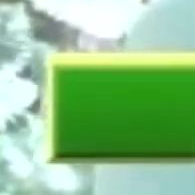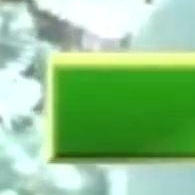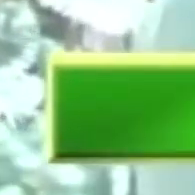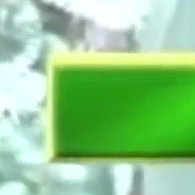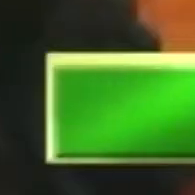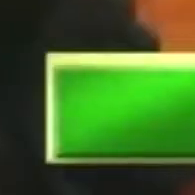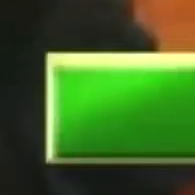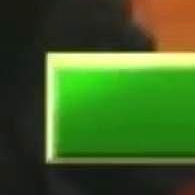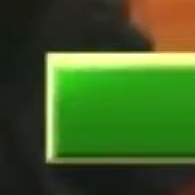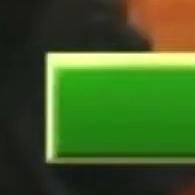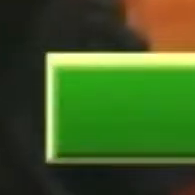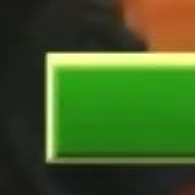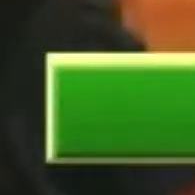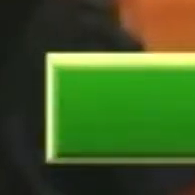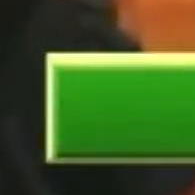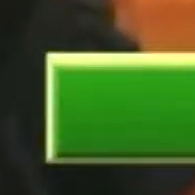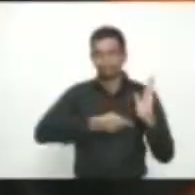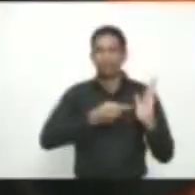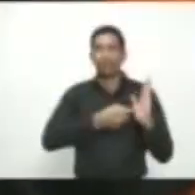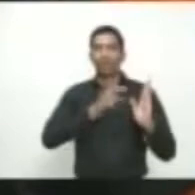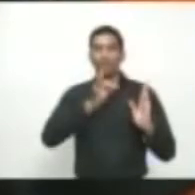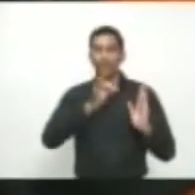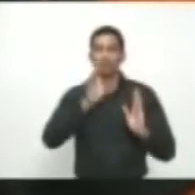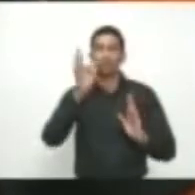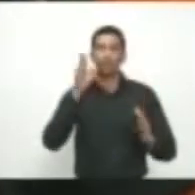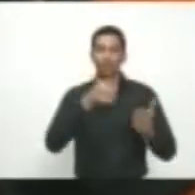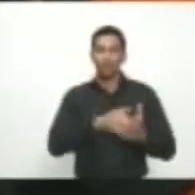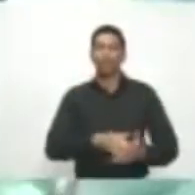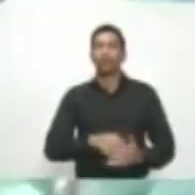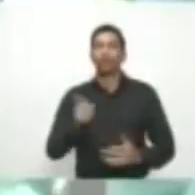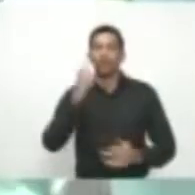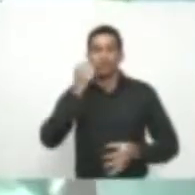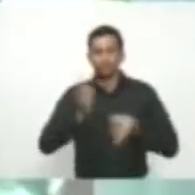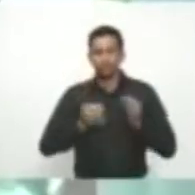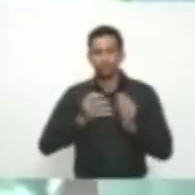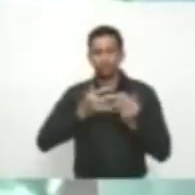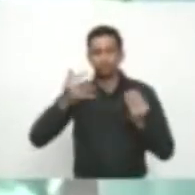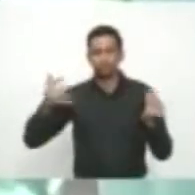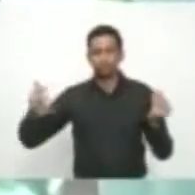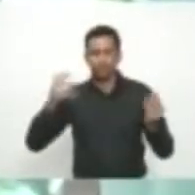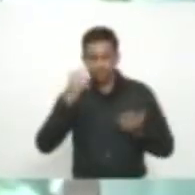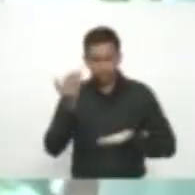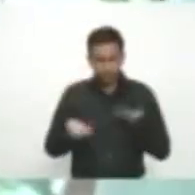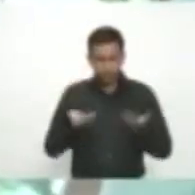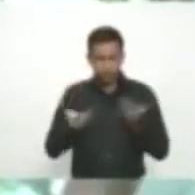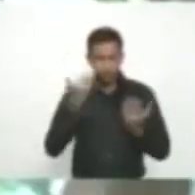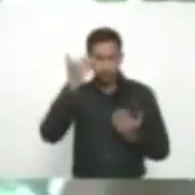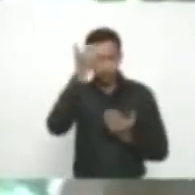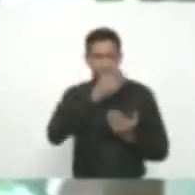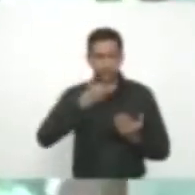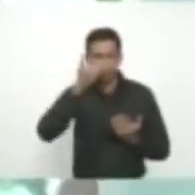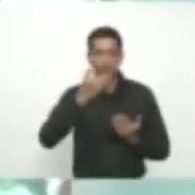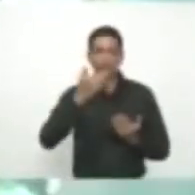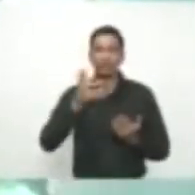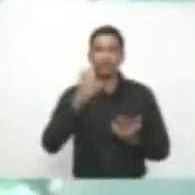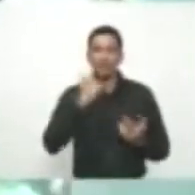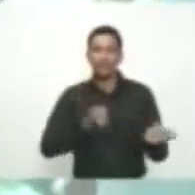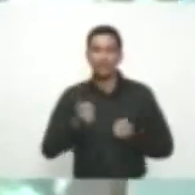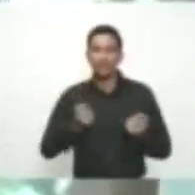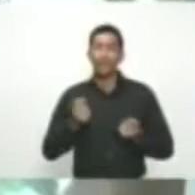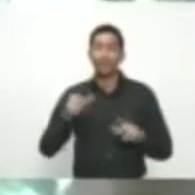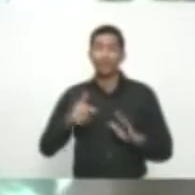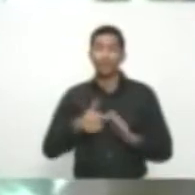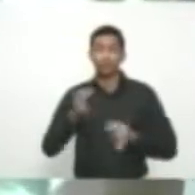14. La primera, la Corte hace un juicio de ponderación a través de la razonabilidad de la medida y ordena en la